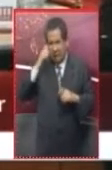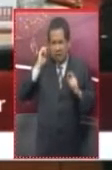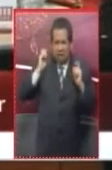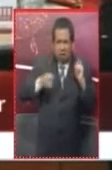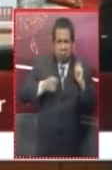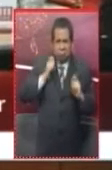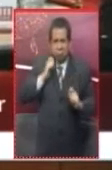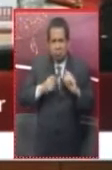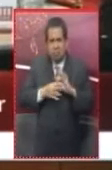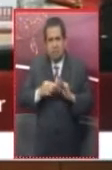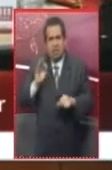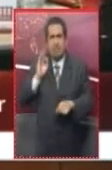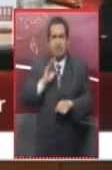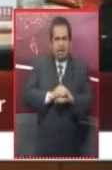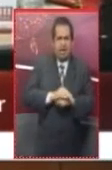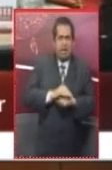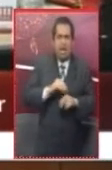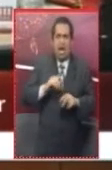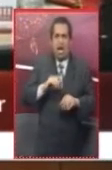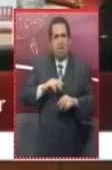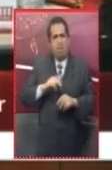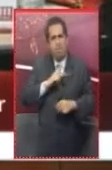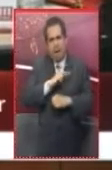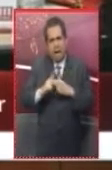diplomática que defienda, dijo, los intereses nacionales.